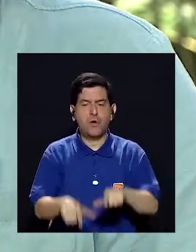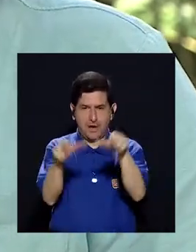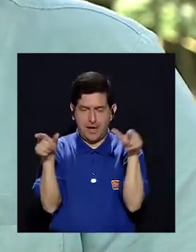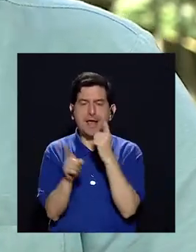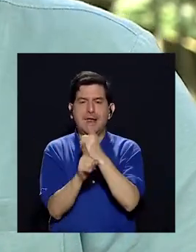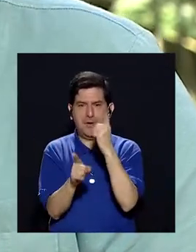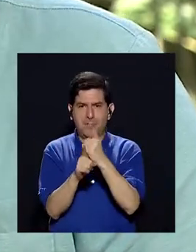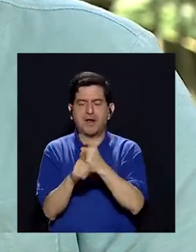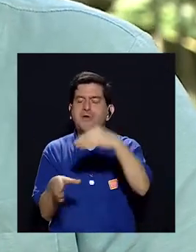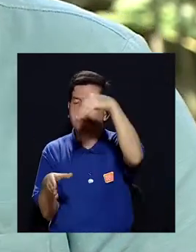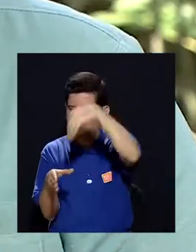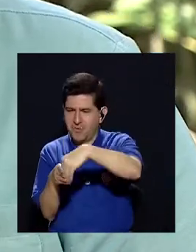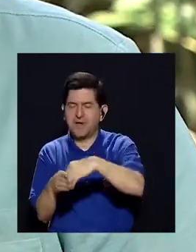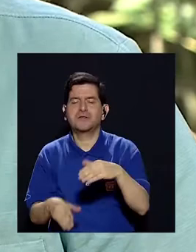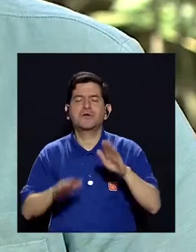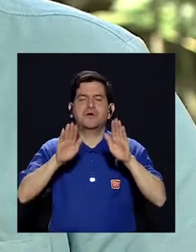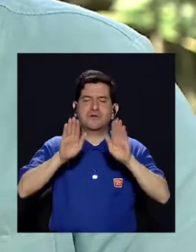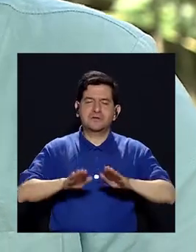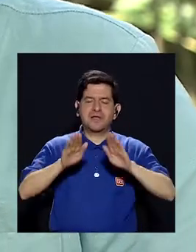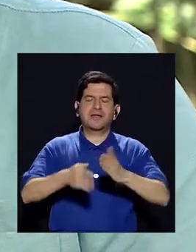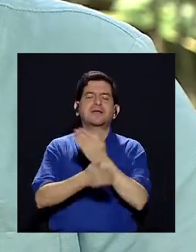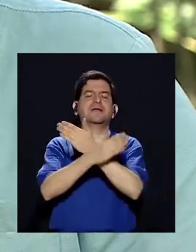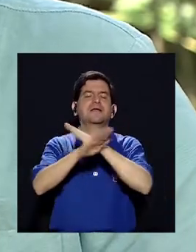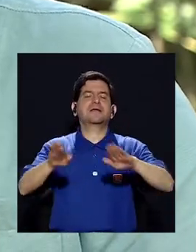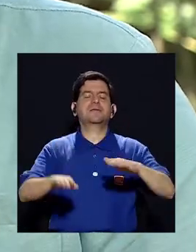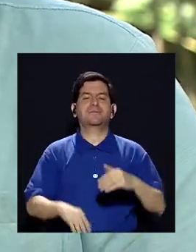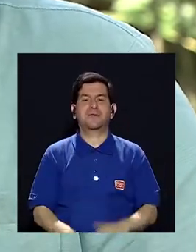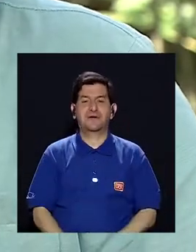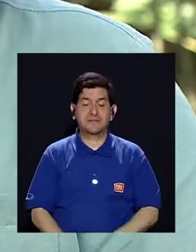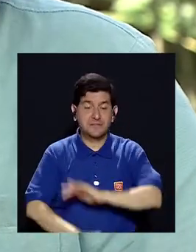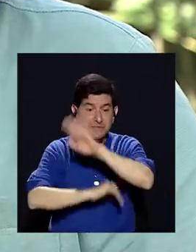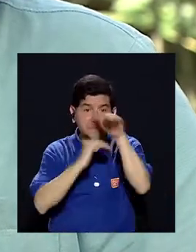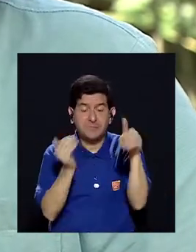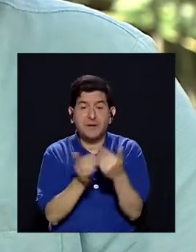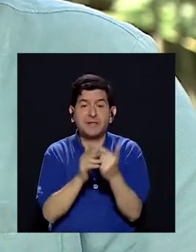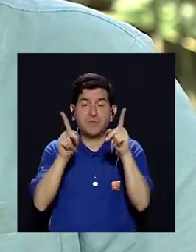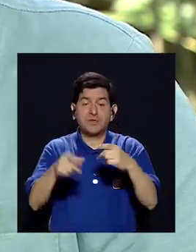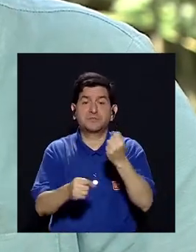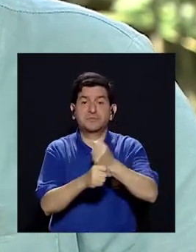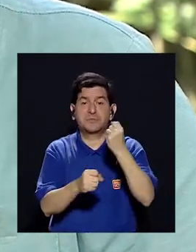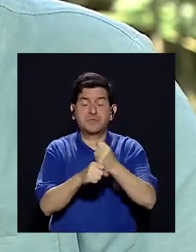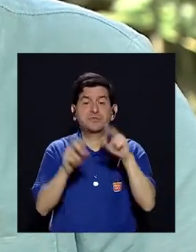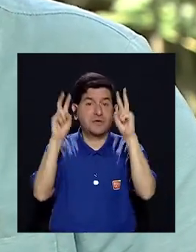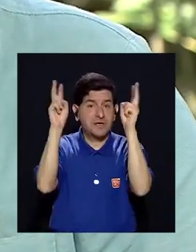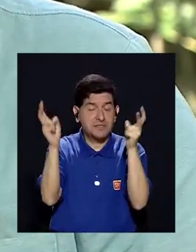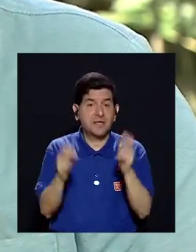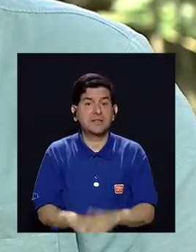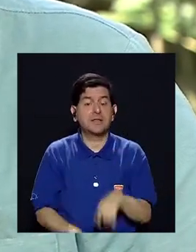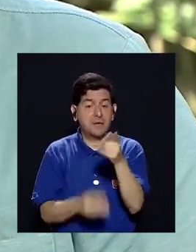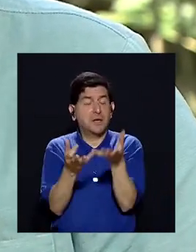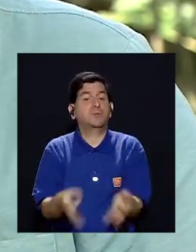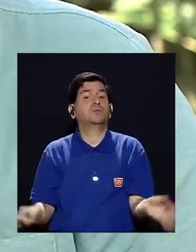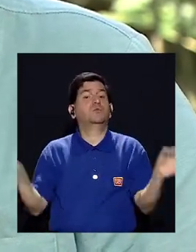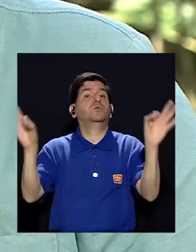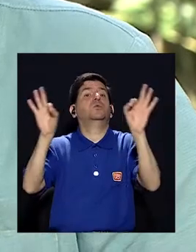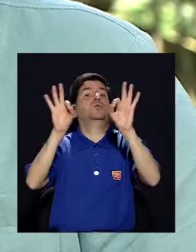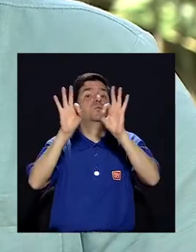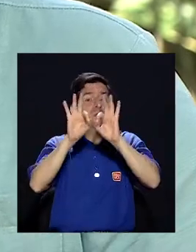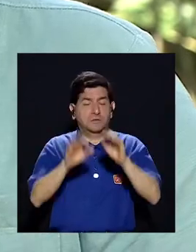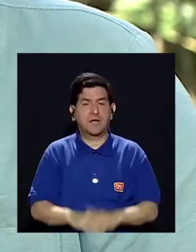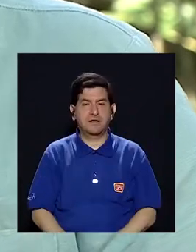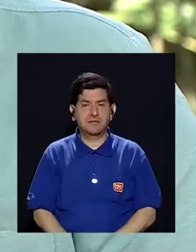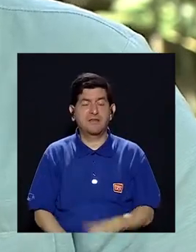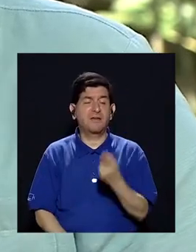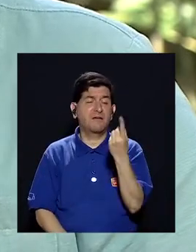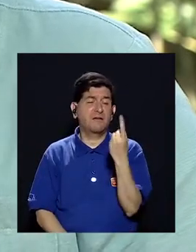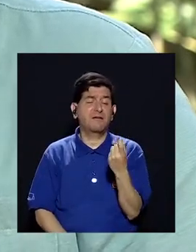depositarlos donde corresponde para tener tranquilidad y tener paz en aquel momento, para todos aquellos que hemos trabajado en este tema, que es un tema muy importante y